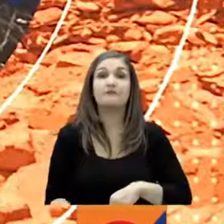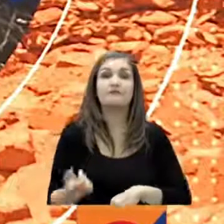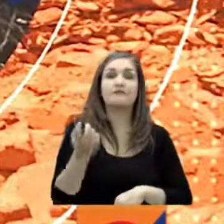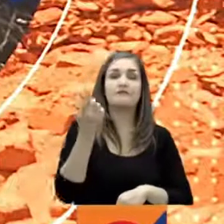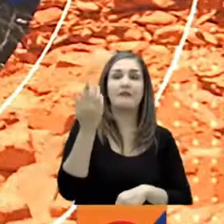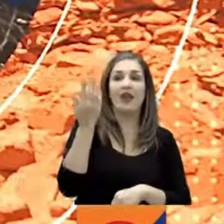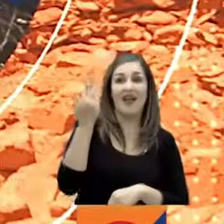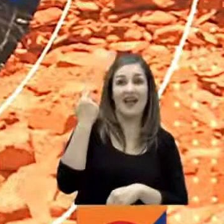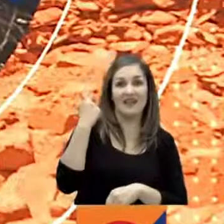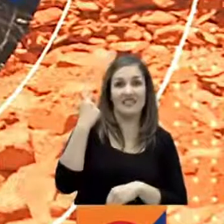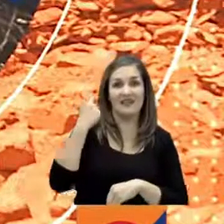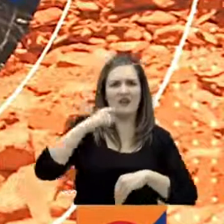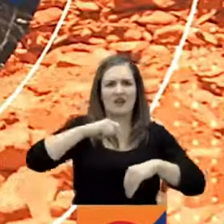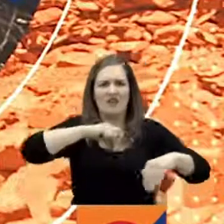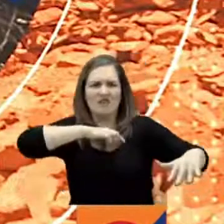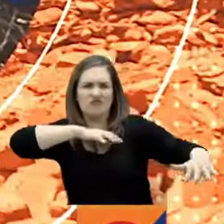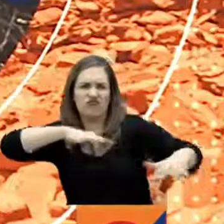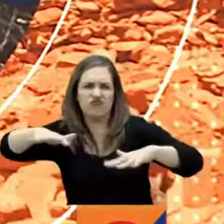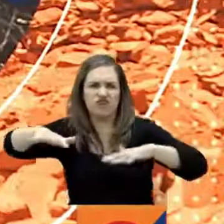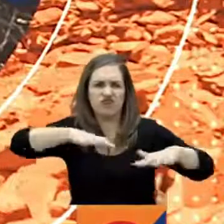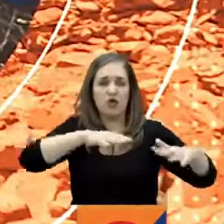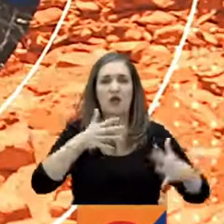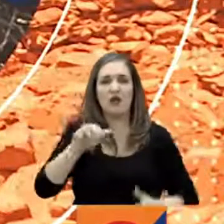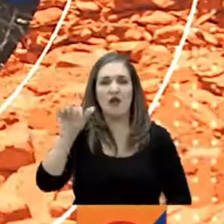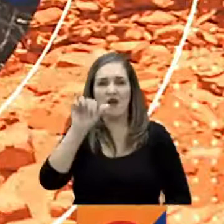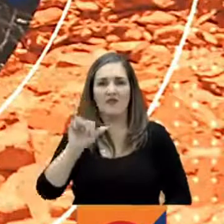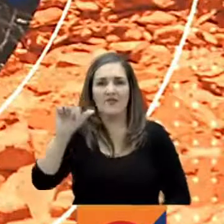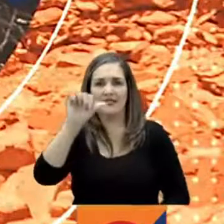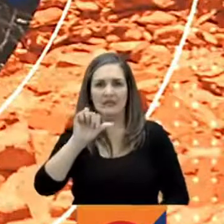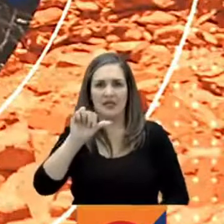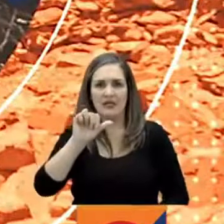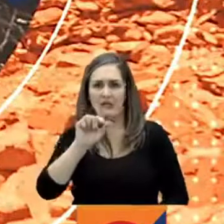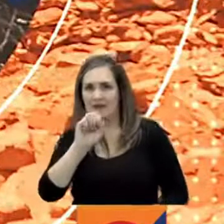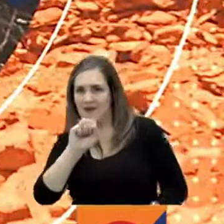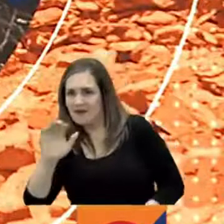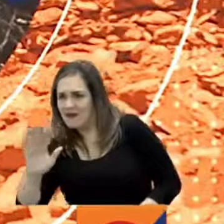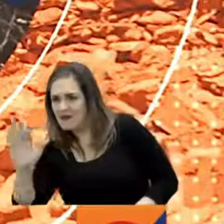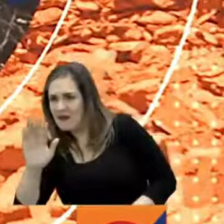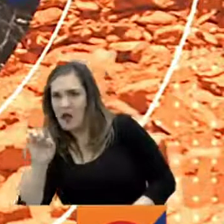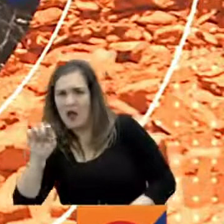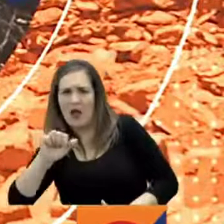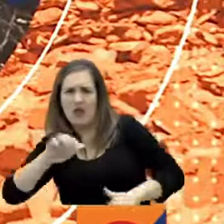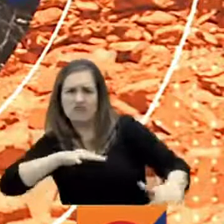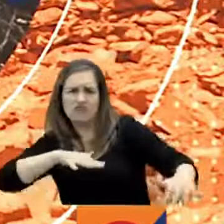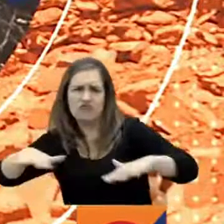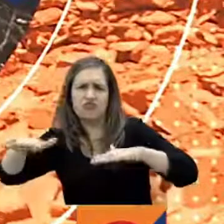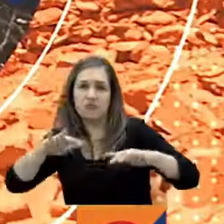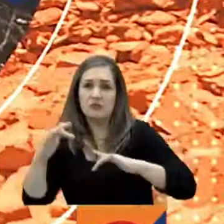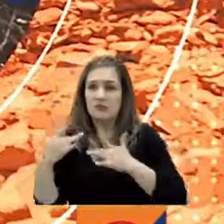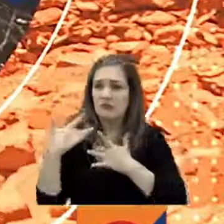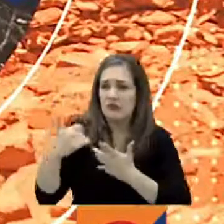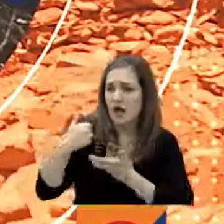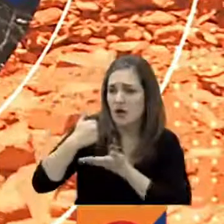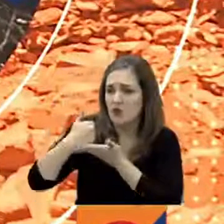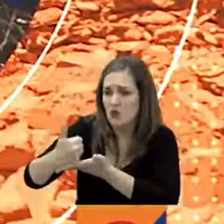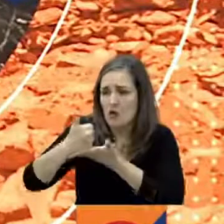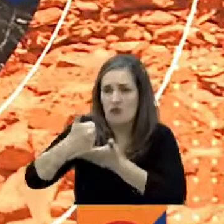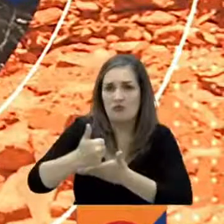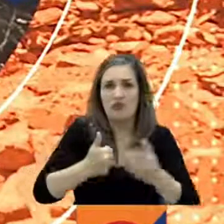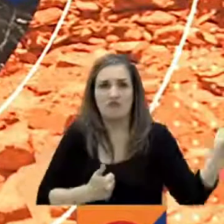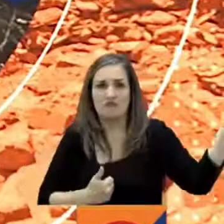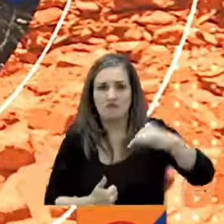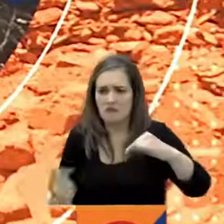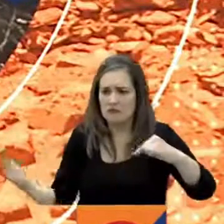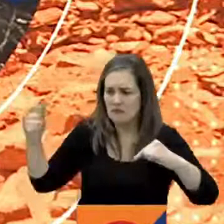en Afganistán, la ayuda llega a cuentagotas a las regiones más afectadas y las agencias internacionales empiezan a hacer presencia ante